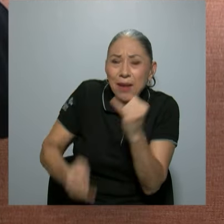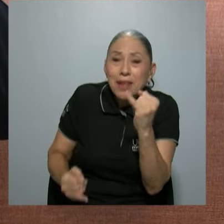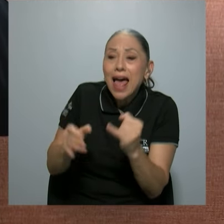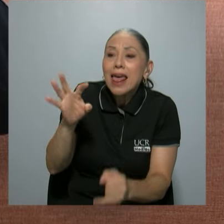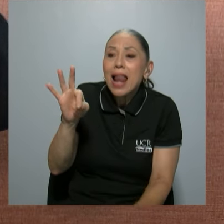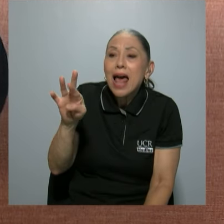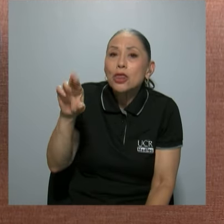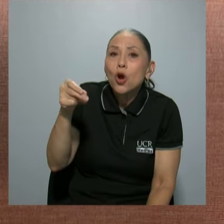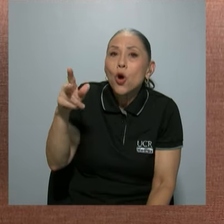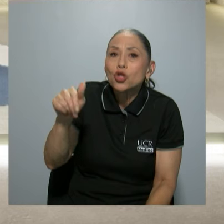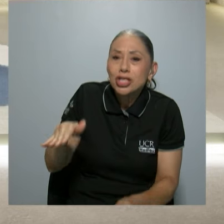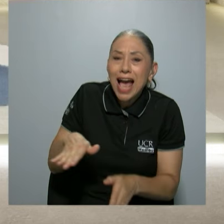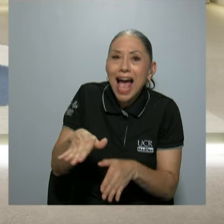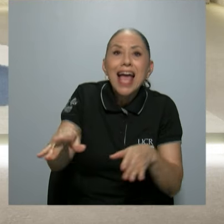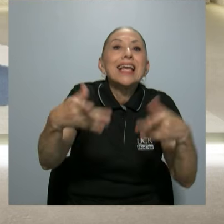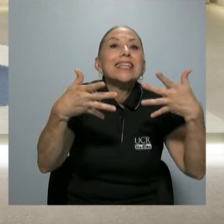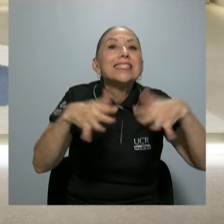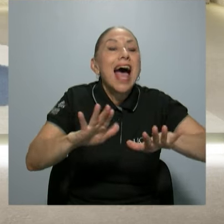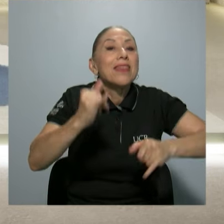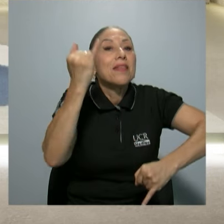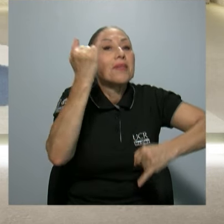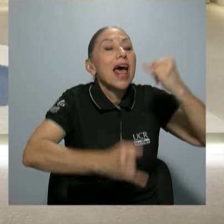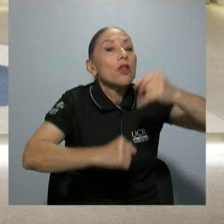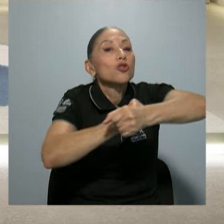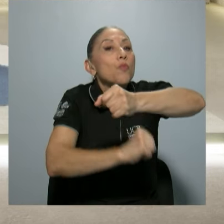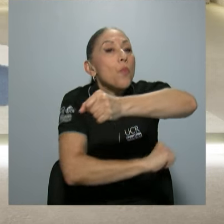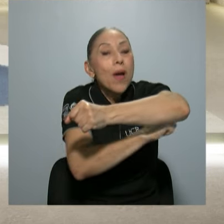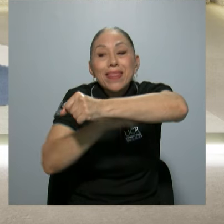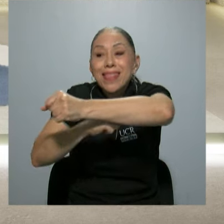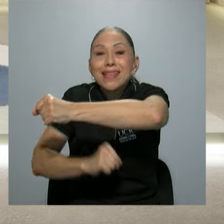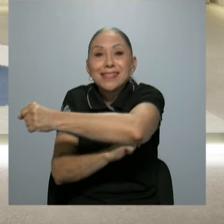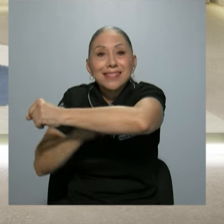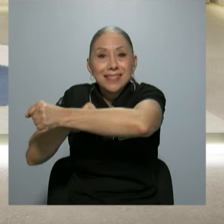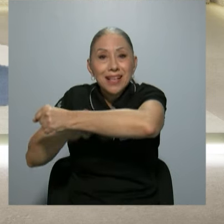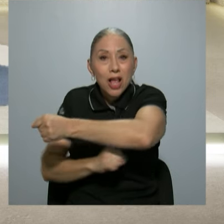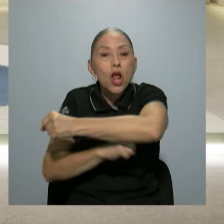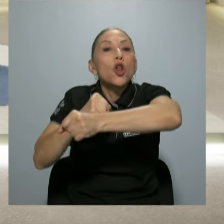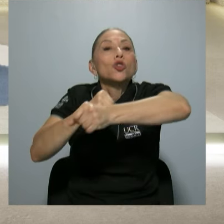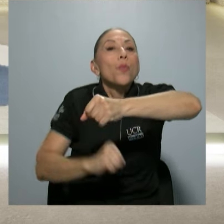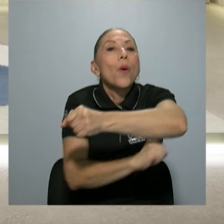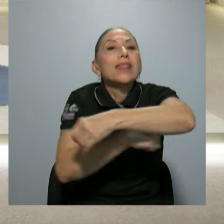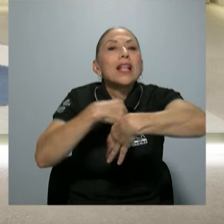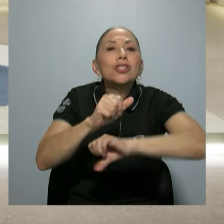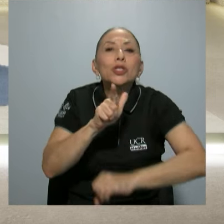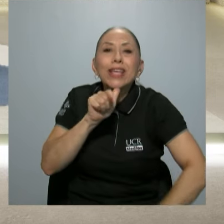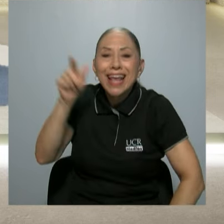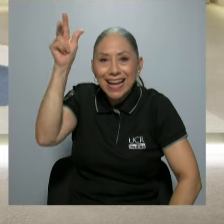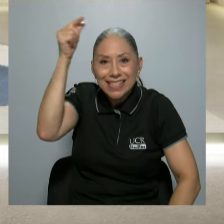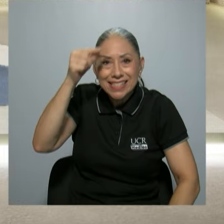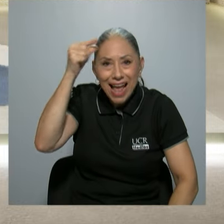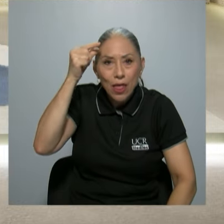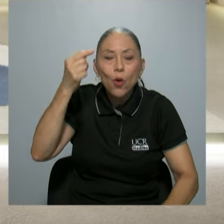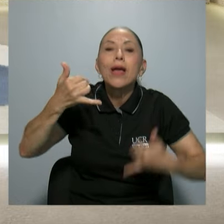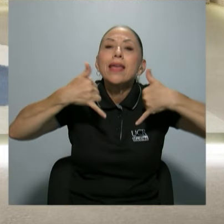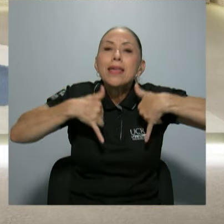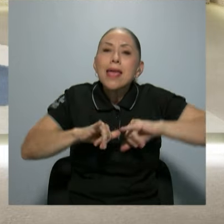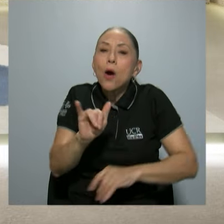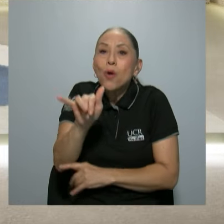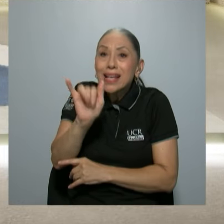los puentes. El 2020, los puentes, Laura, los puentes fueron hechos por el Estado. Y aún así se dio